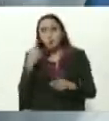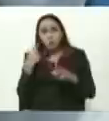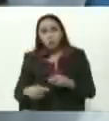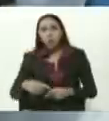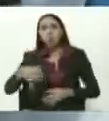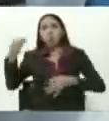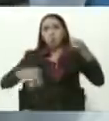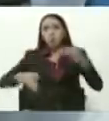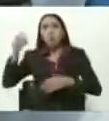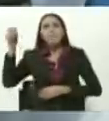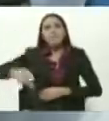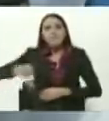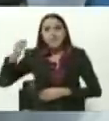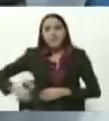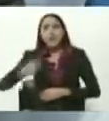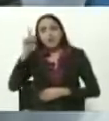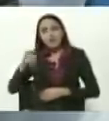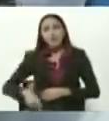estado Táchira,